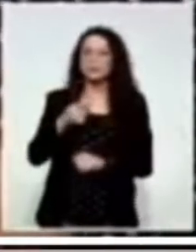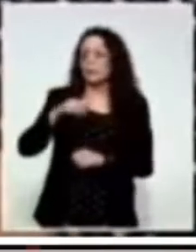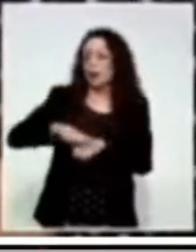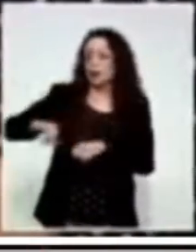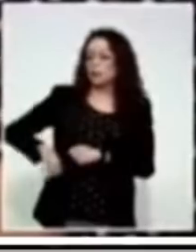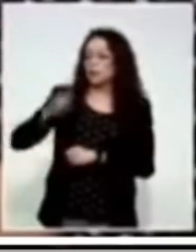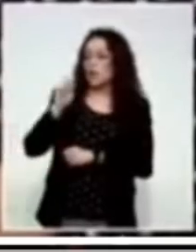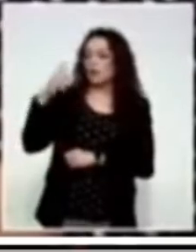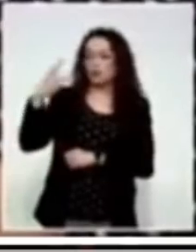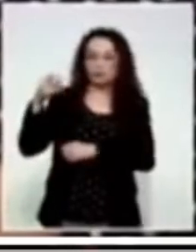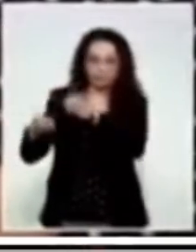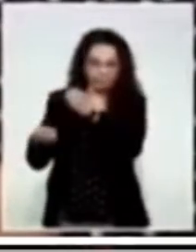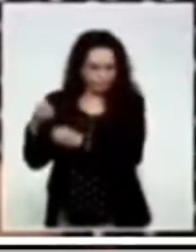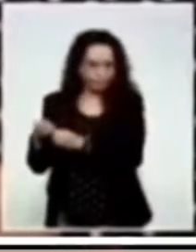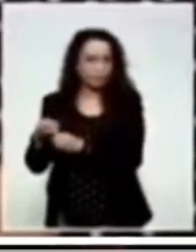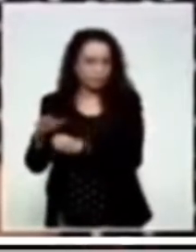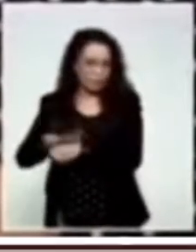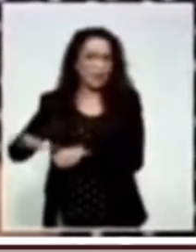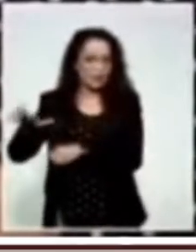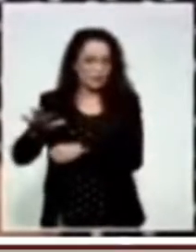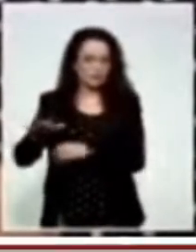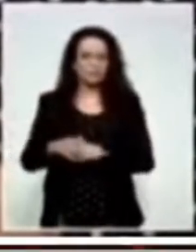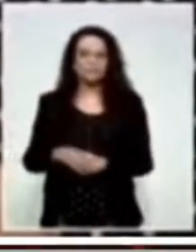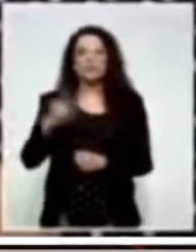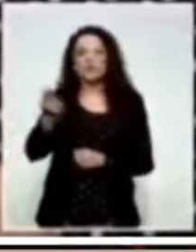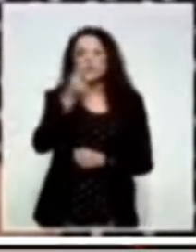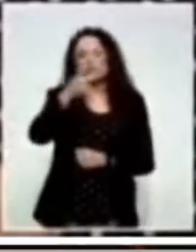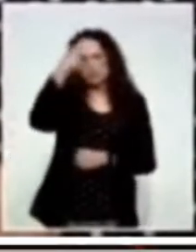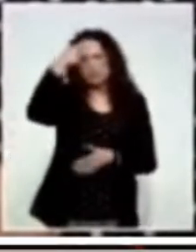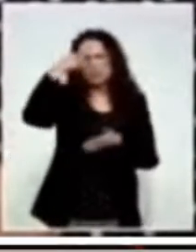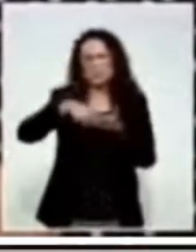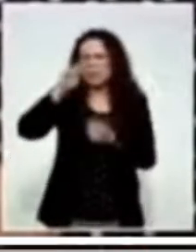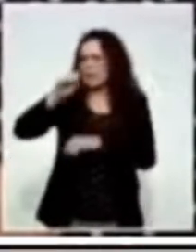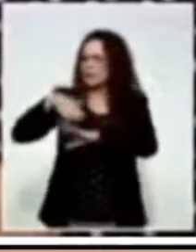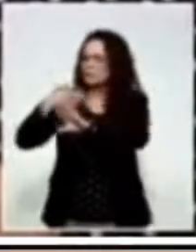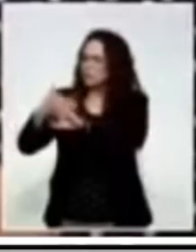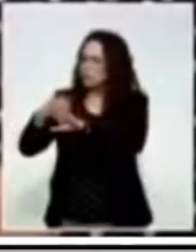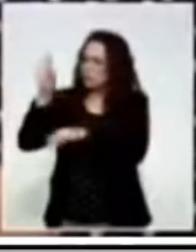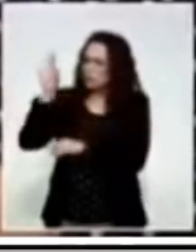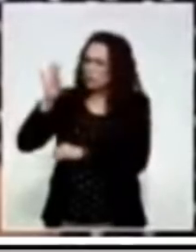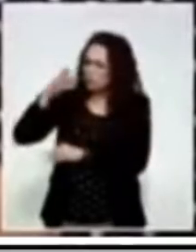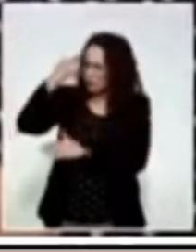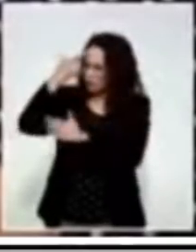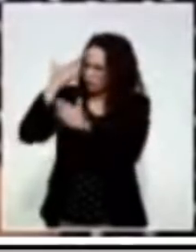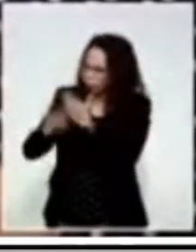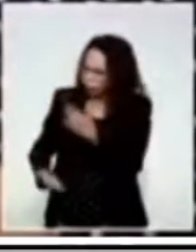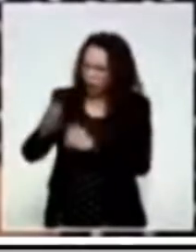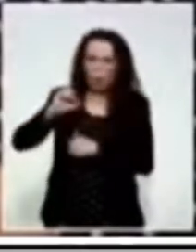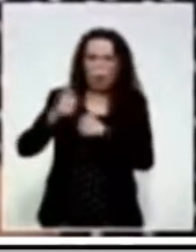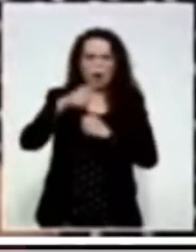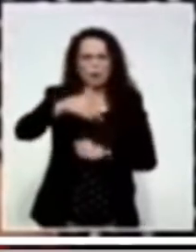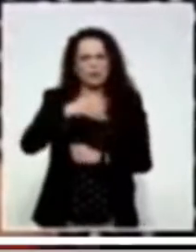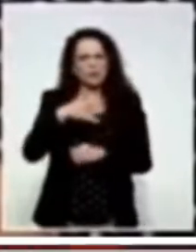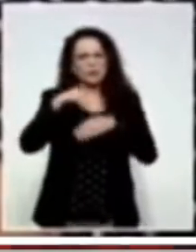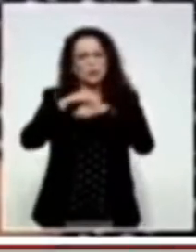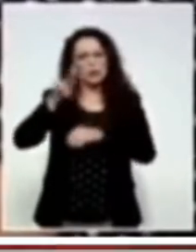polémica usted considera que se desprestigió o hay algún señalamiento que le preocupe a usted sobre el Poder Judicial y